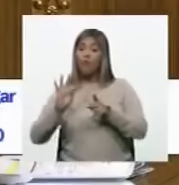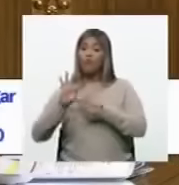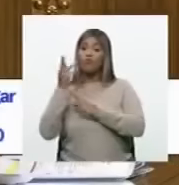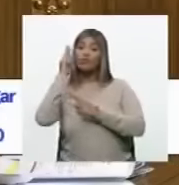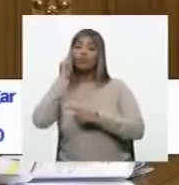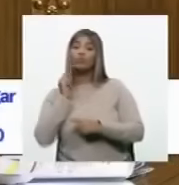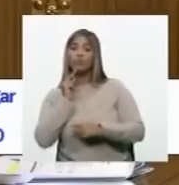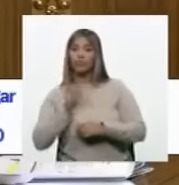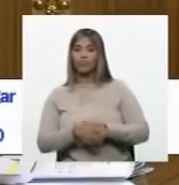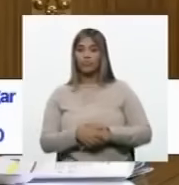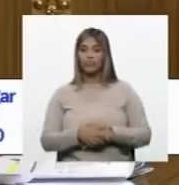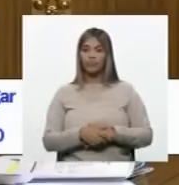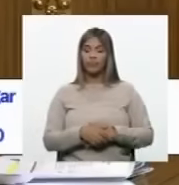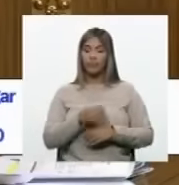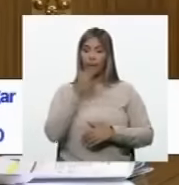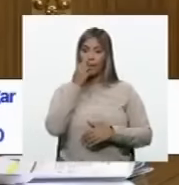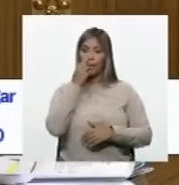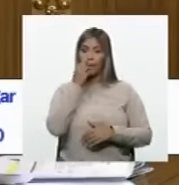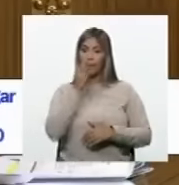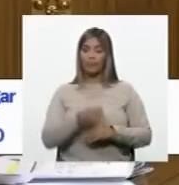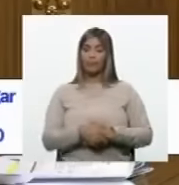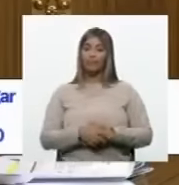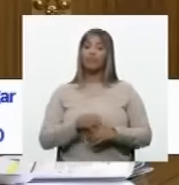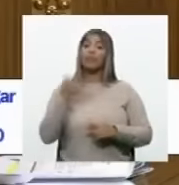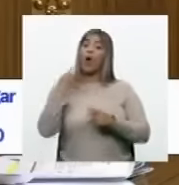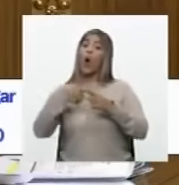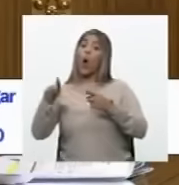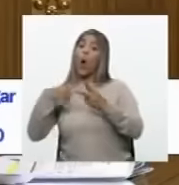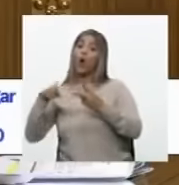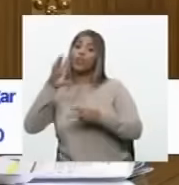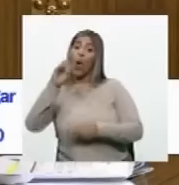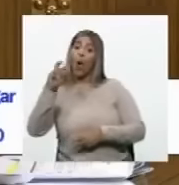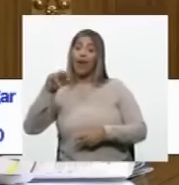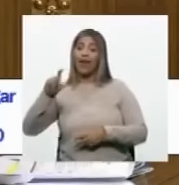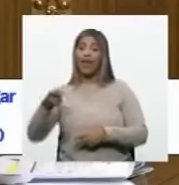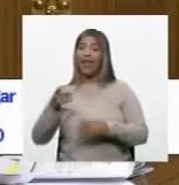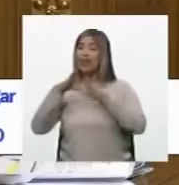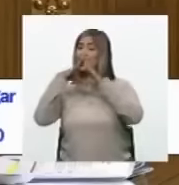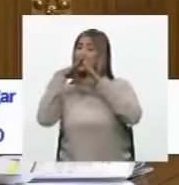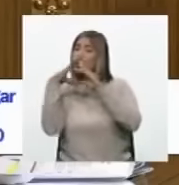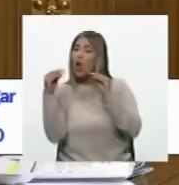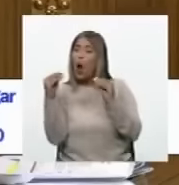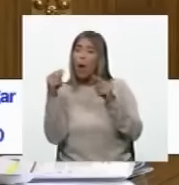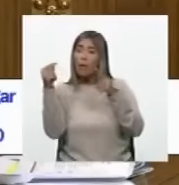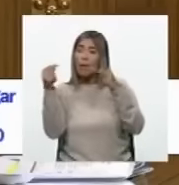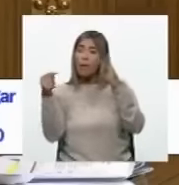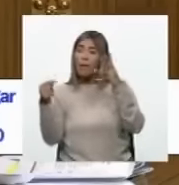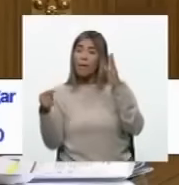Simón Bolívar. Y así otras ONG. Aquí está en la lista de todas las ONG.